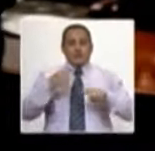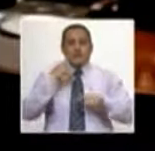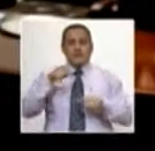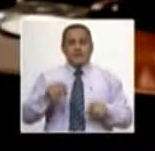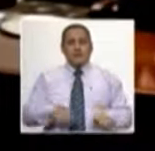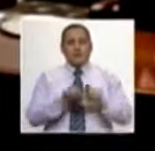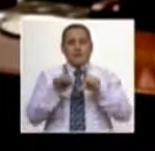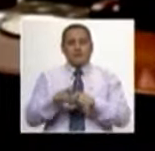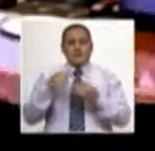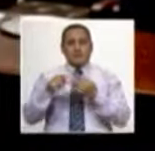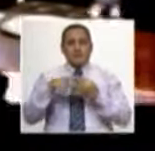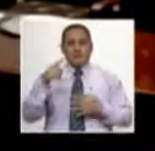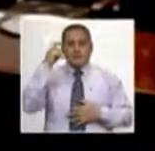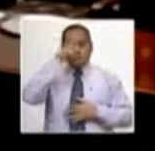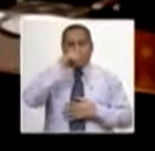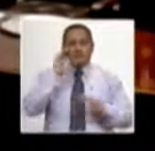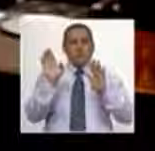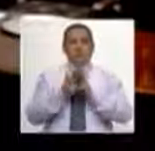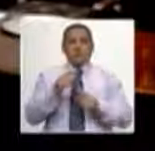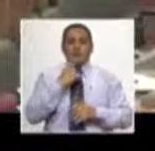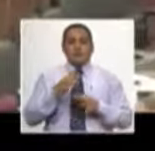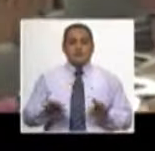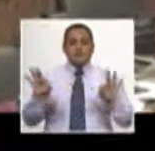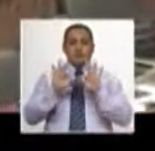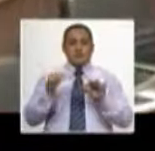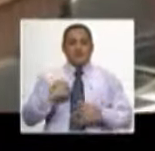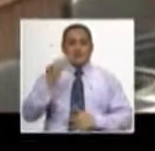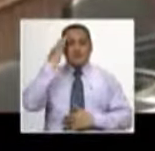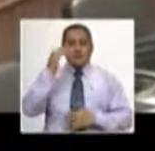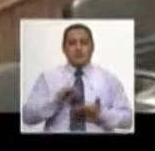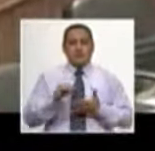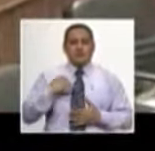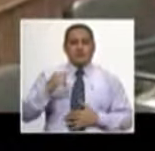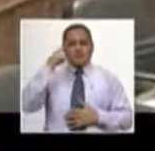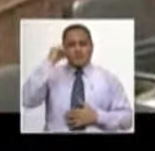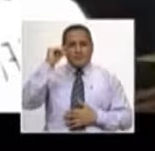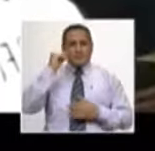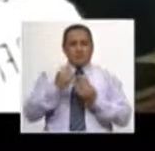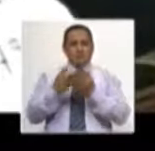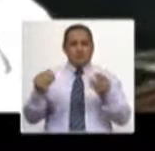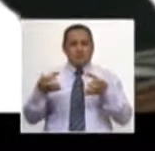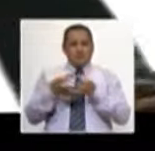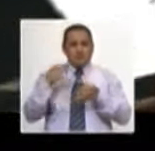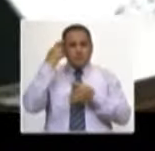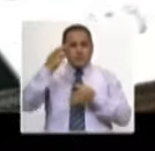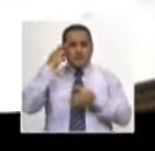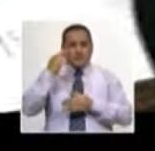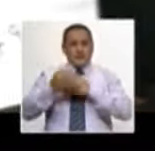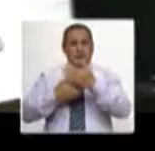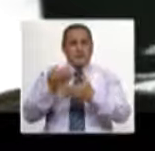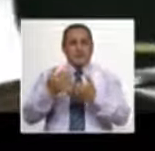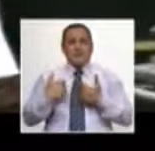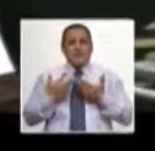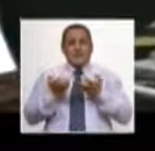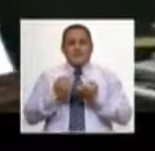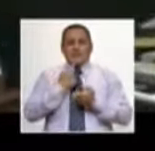así como las dificultades. Es obvio, dice, que nuestra inmadura clase política, más allá de formas o de poses, lo que